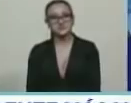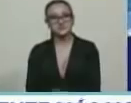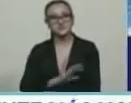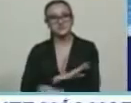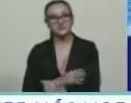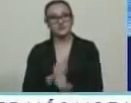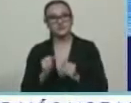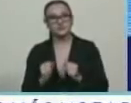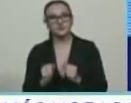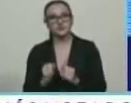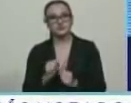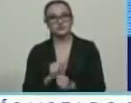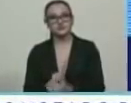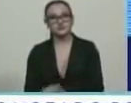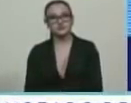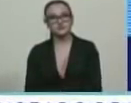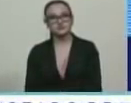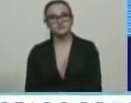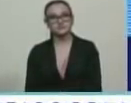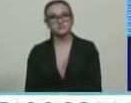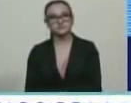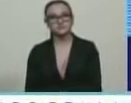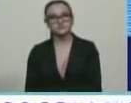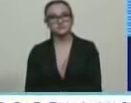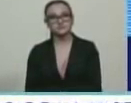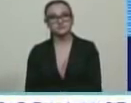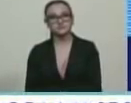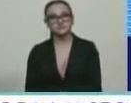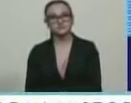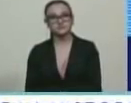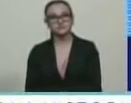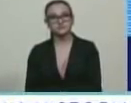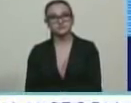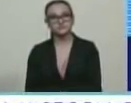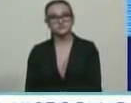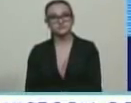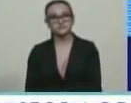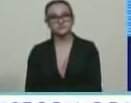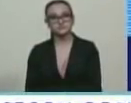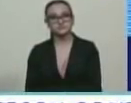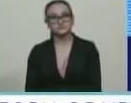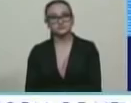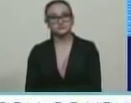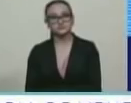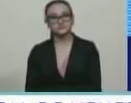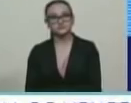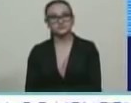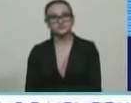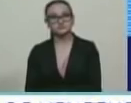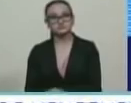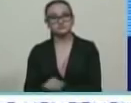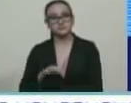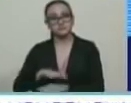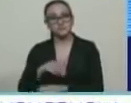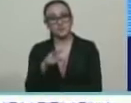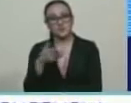fuerte, poderosa y muy dinámica. Por eso es tan importante